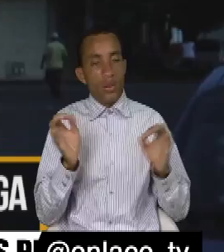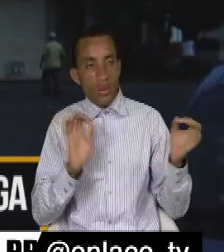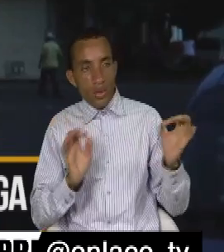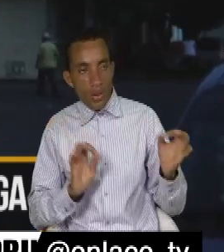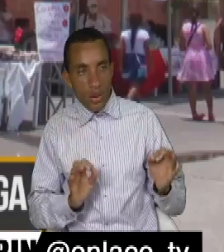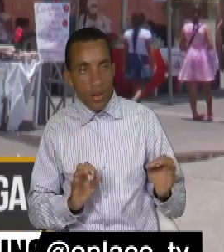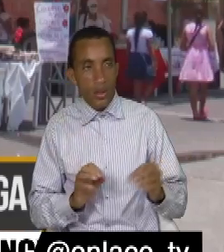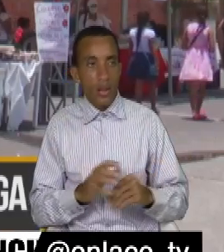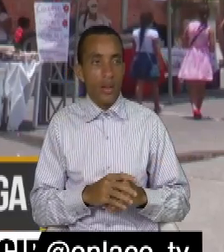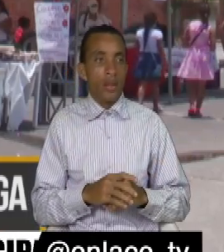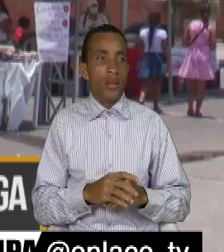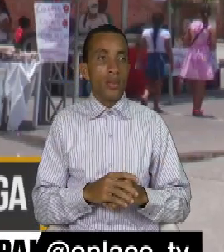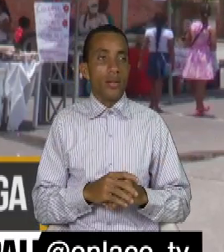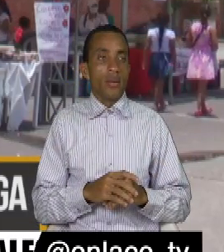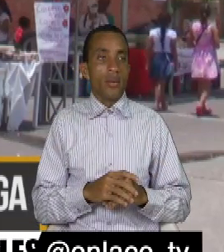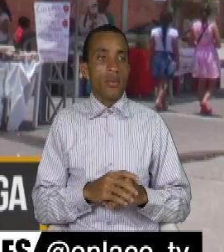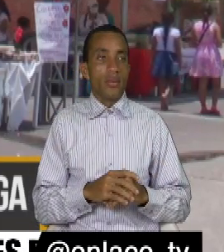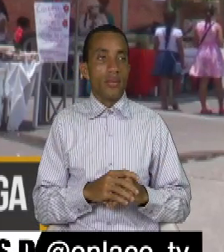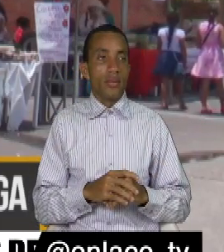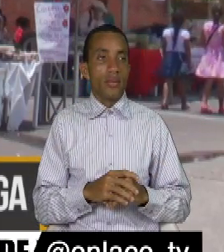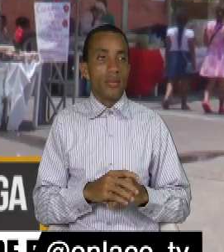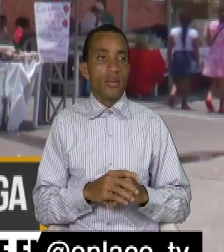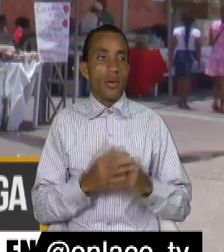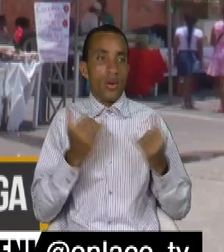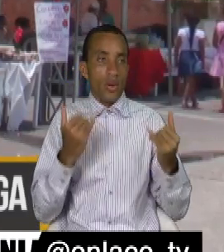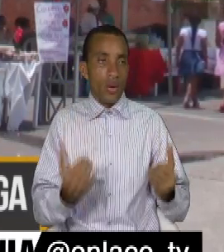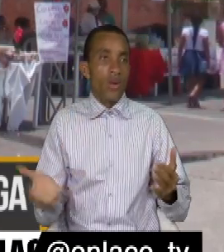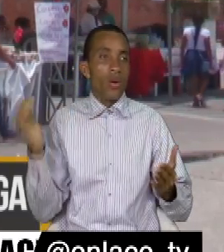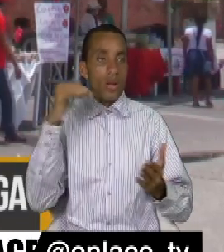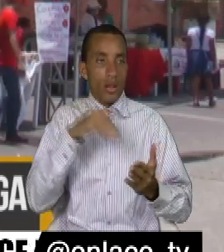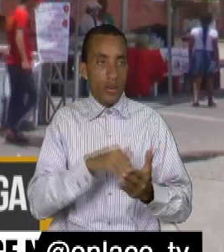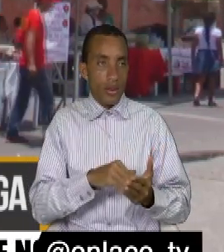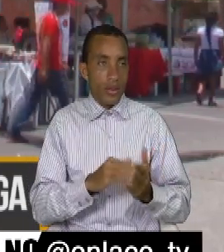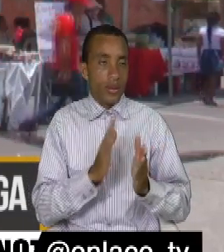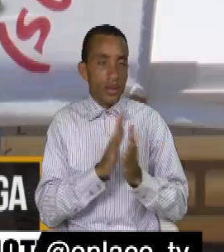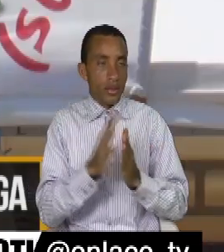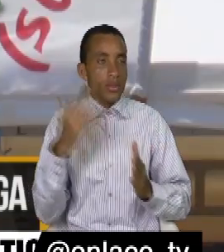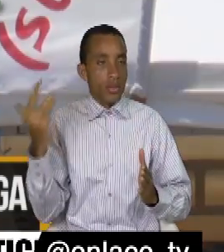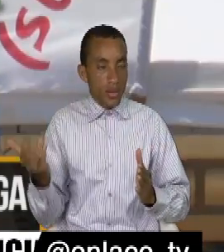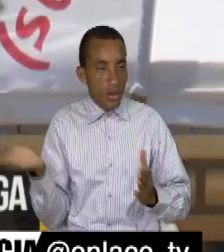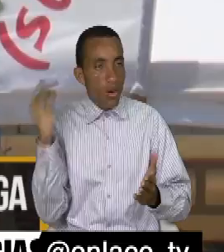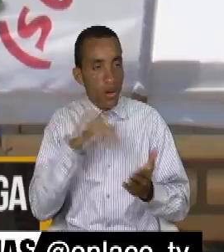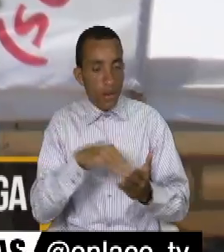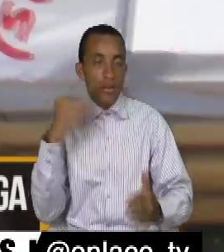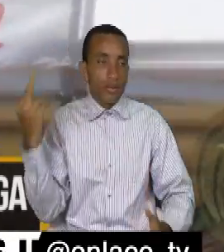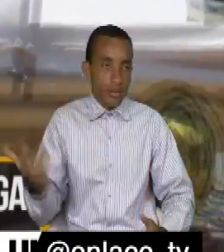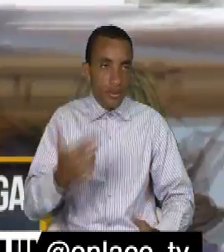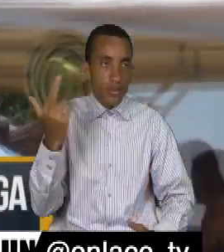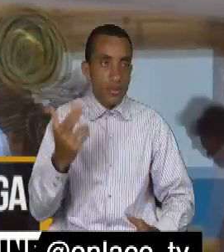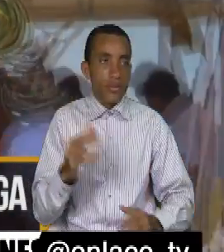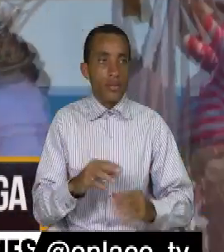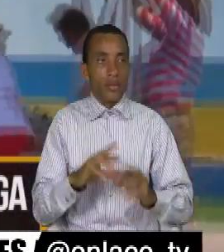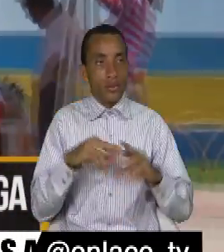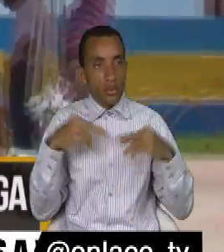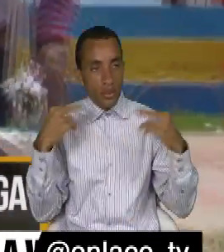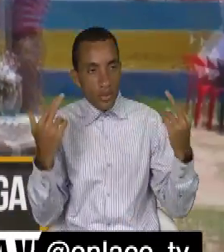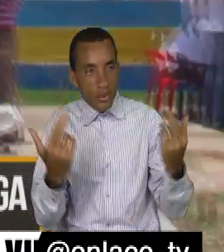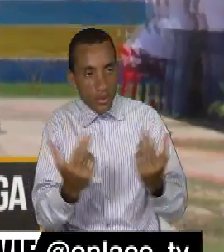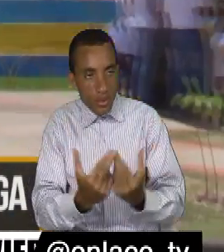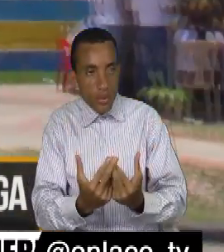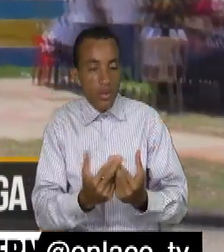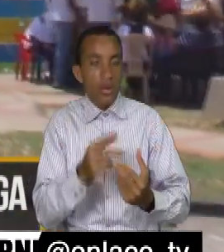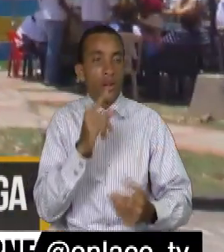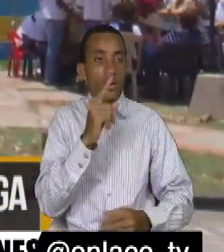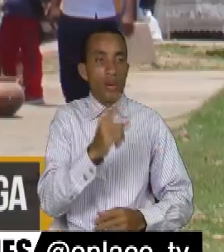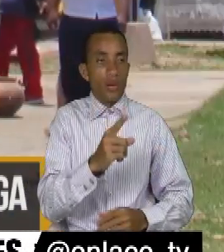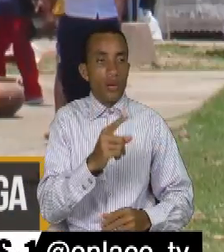paré, nadie se le ha medido. Entonces estamos otra vez retomando esta reunión de los barranqueños en Bucaramanga y su